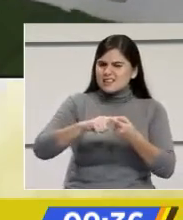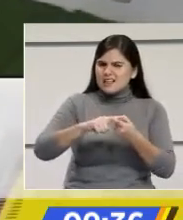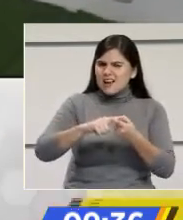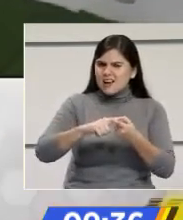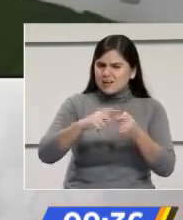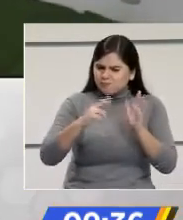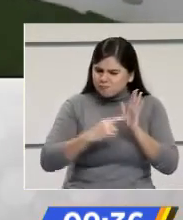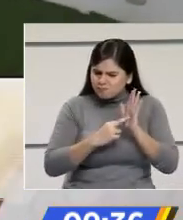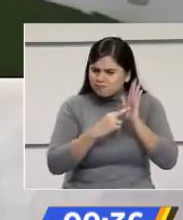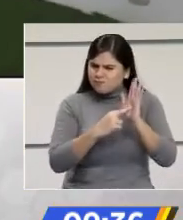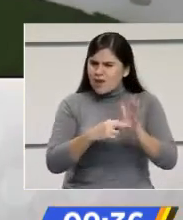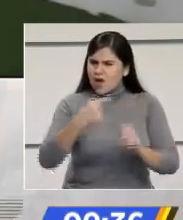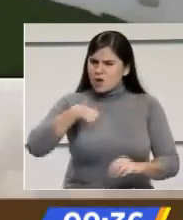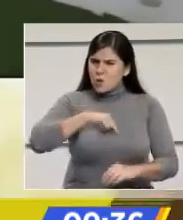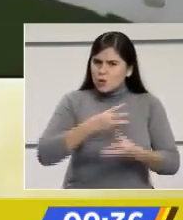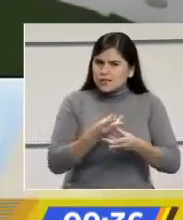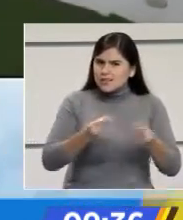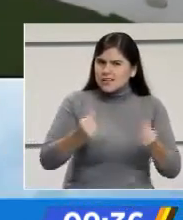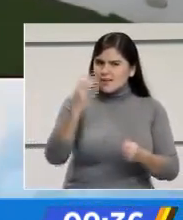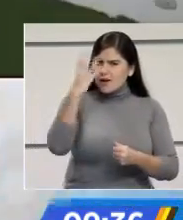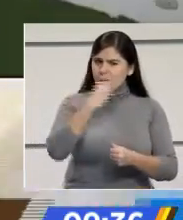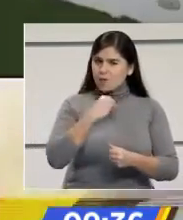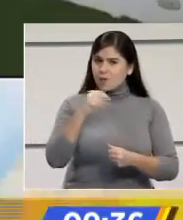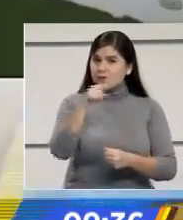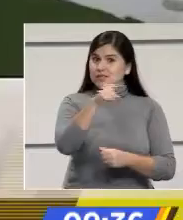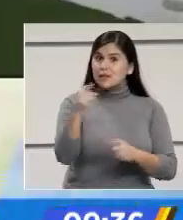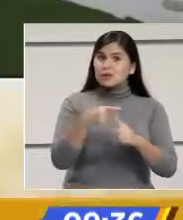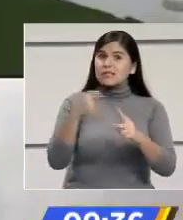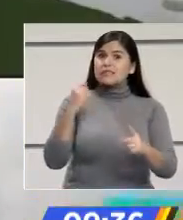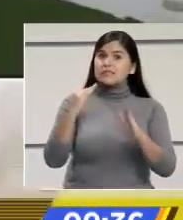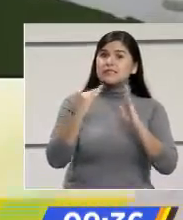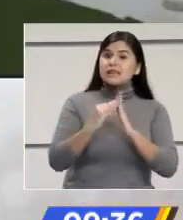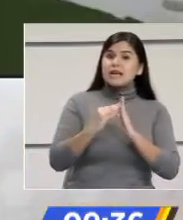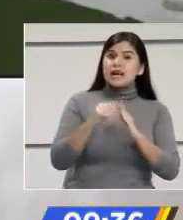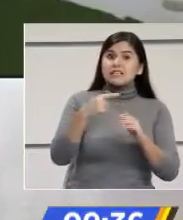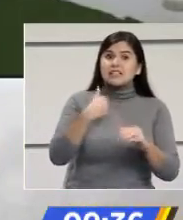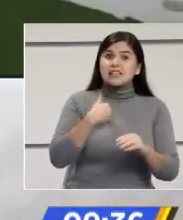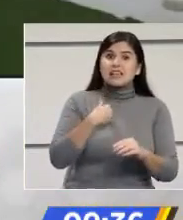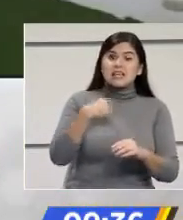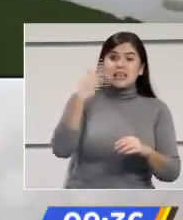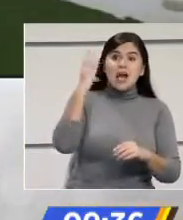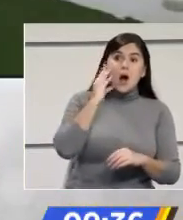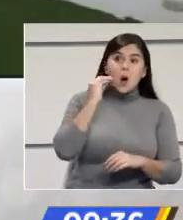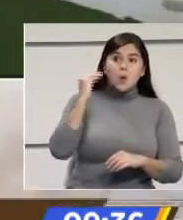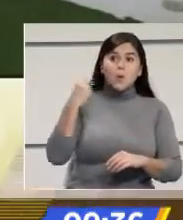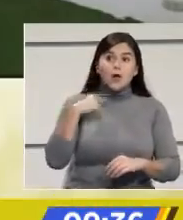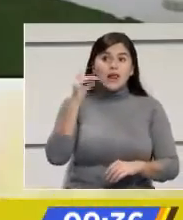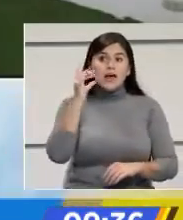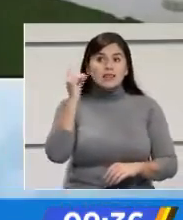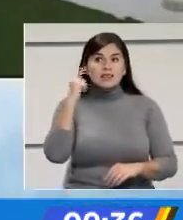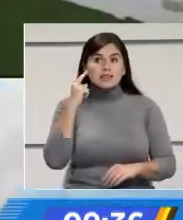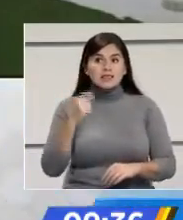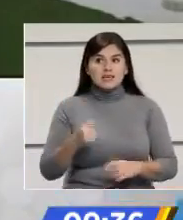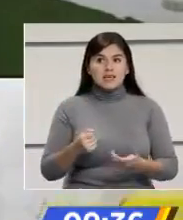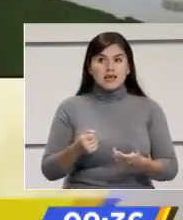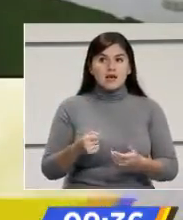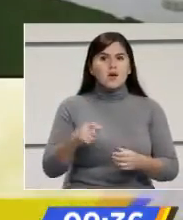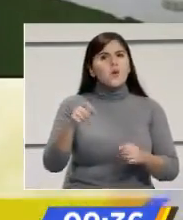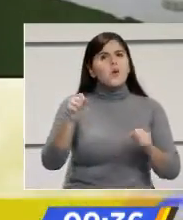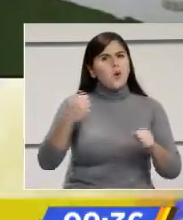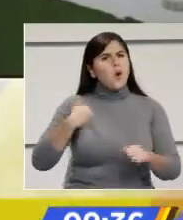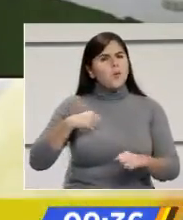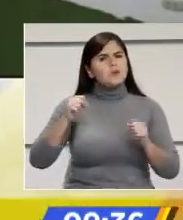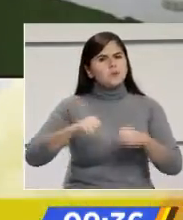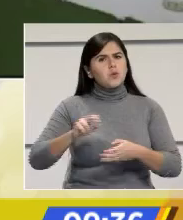tierra hermosa. Los chicos allá en la casita, cualquier agua de la abuelita, de la mamá, de la tía. Así. Y los chicos, un pañuelo, un trapo,